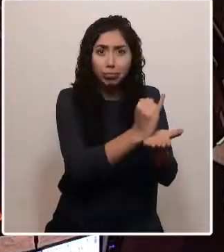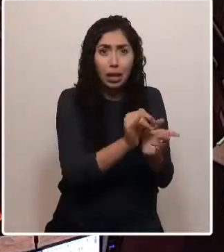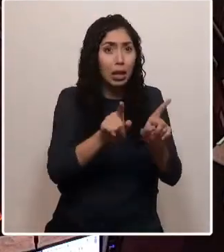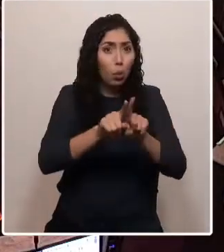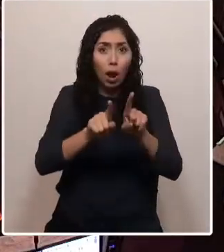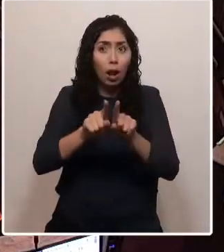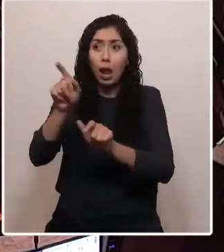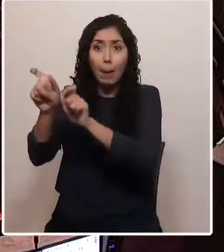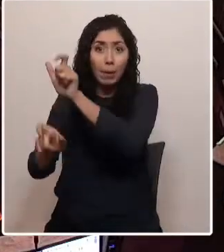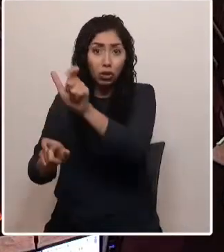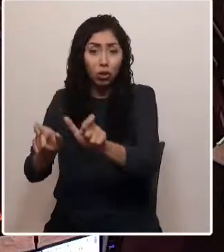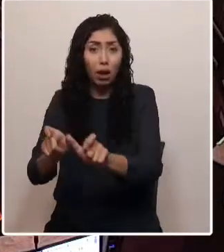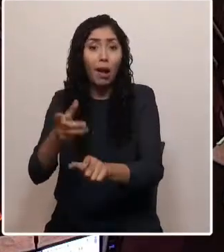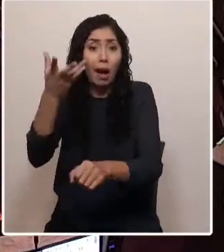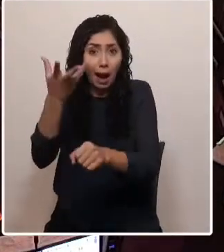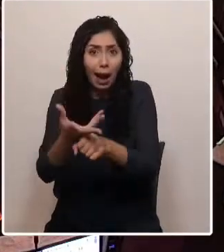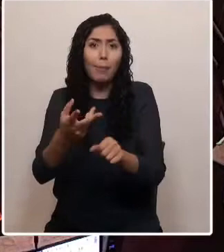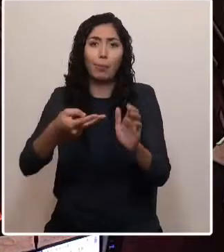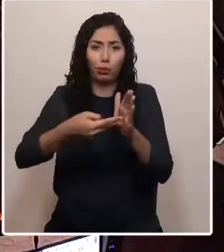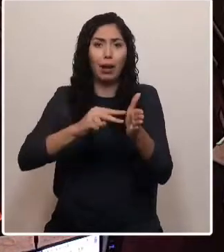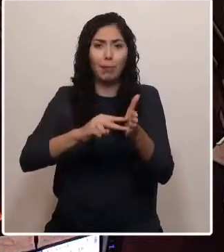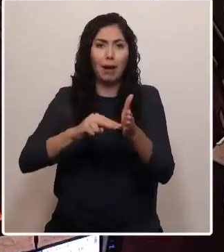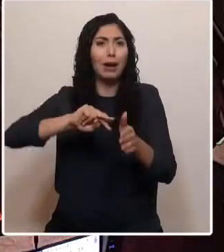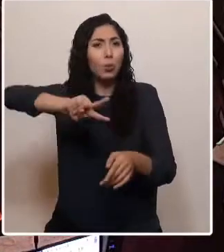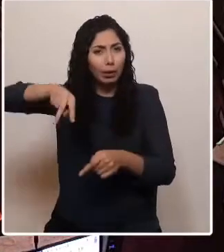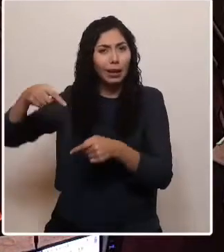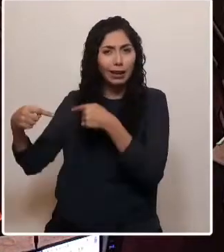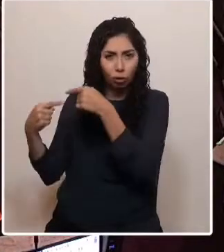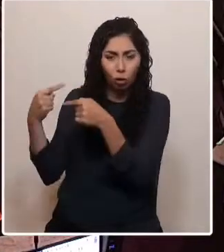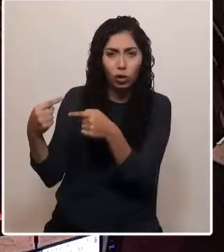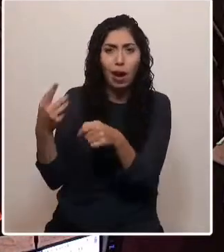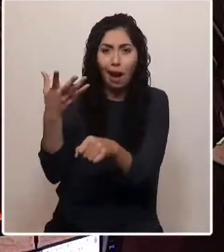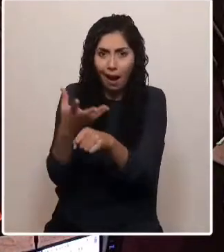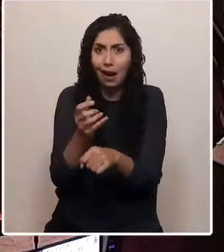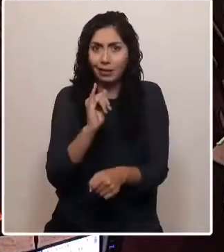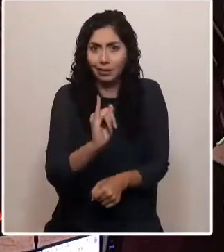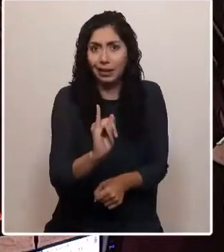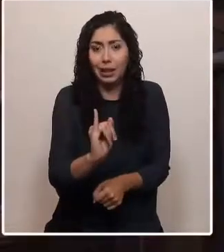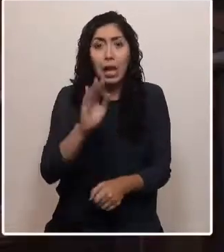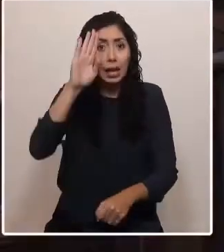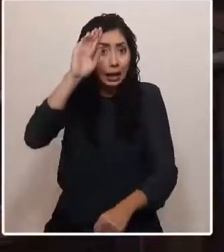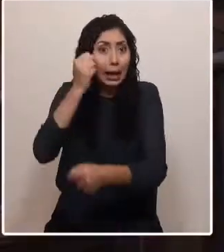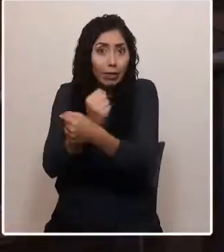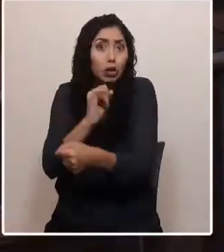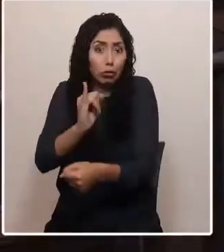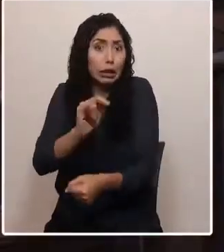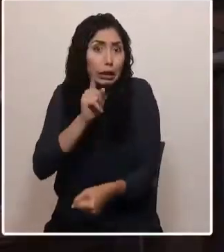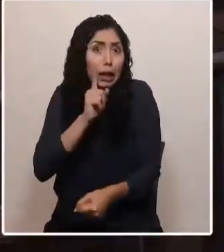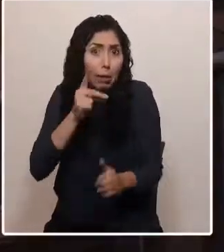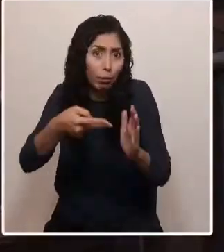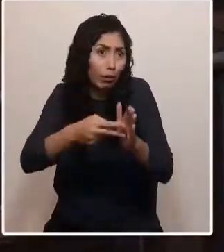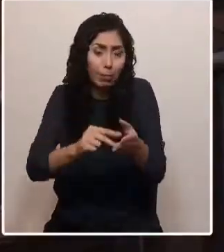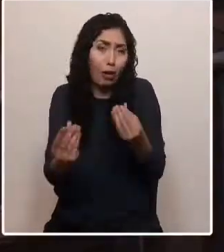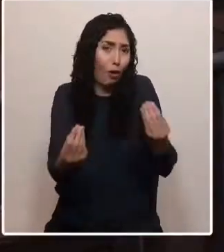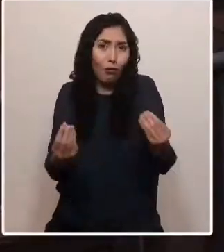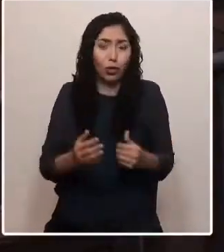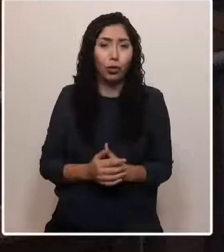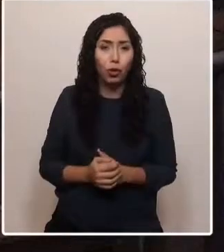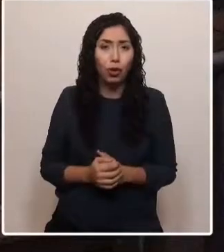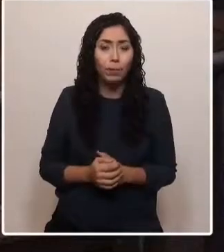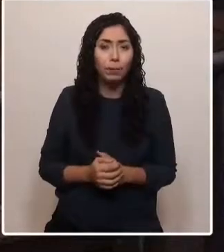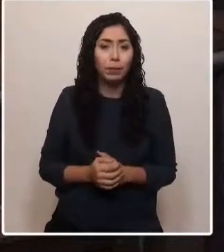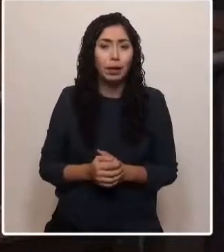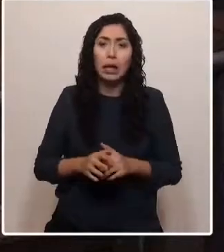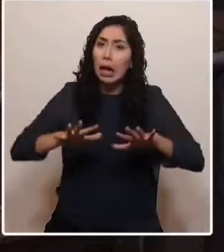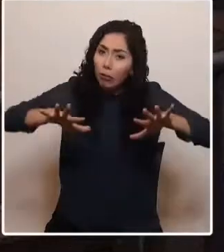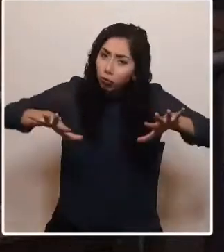tenemos problemas en nuestra historia, tenemos dificultades. Carabineros sin duda las ha tenido, nadie lo puede negar. El esfuerzo por mejorar